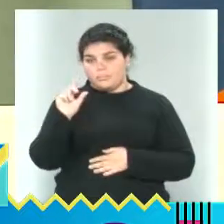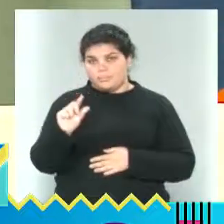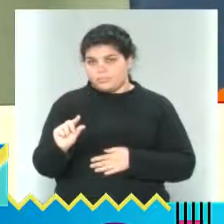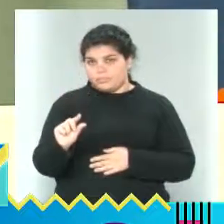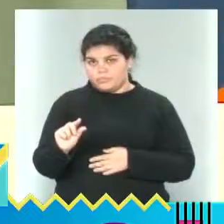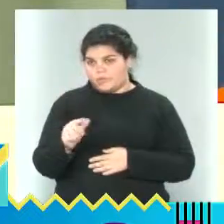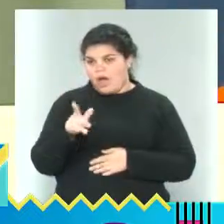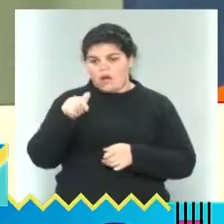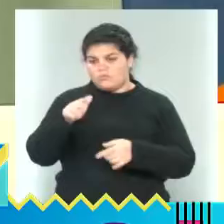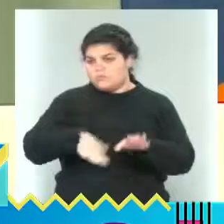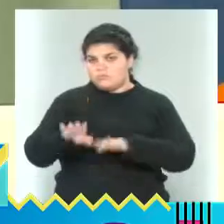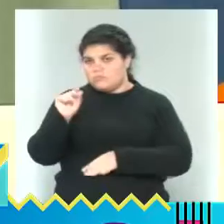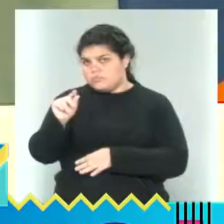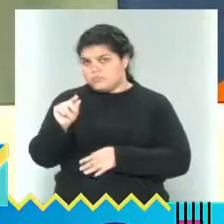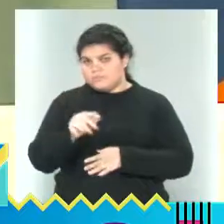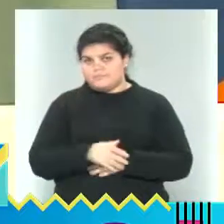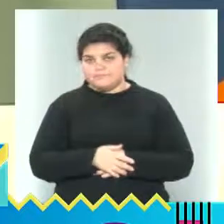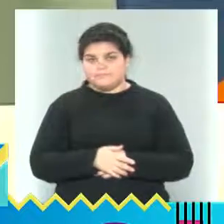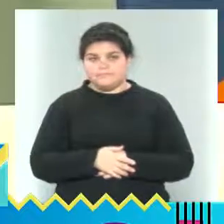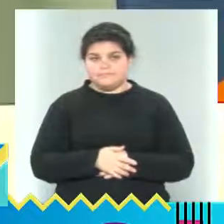actualmente, es más,